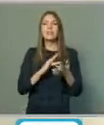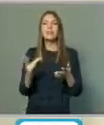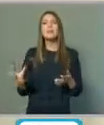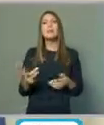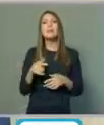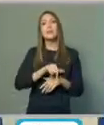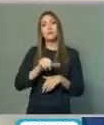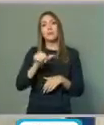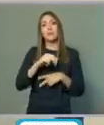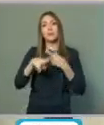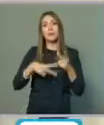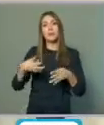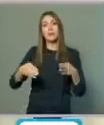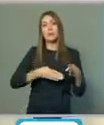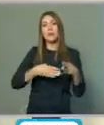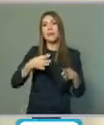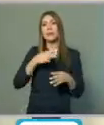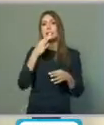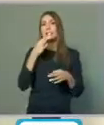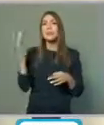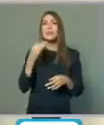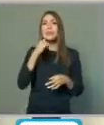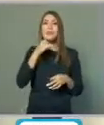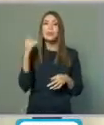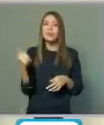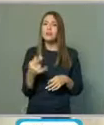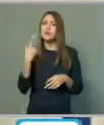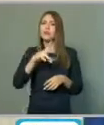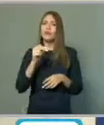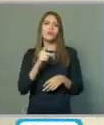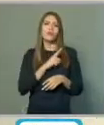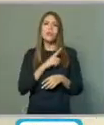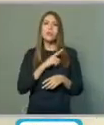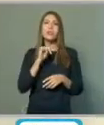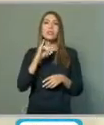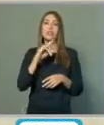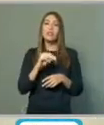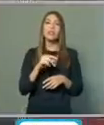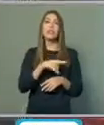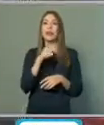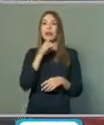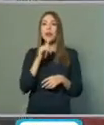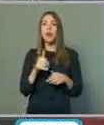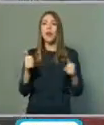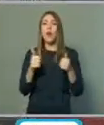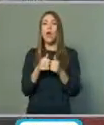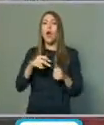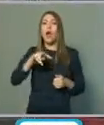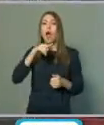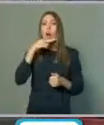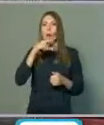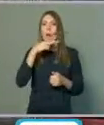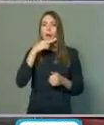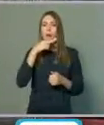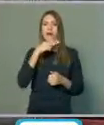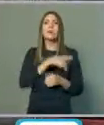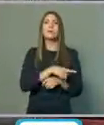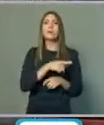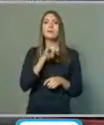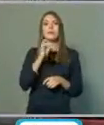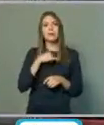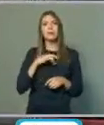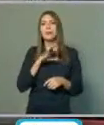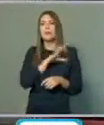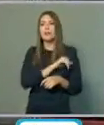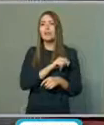espagueti, pero no solamente es el espagueti, sino es espagueti al aguacate. Así es, Andrés, pues yo como siempre encantada de nuevo estar ahí en su